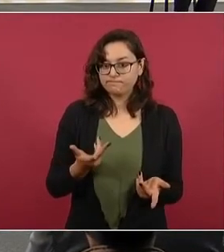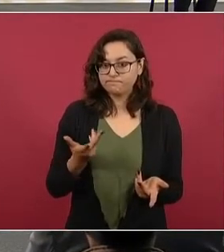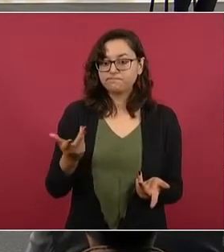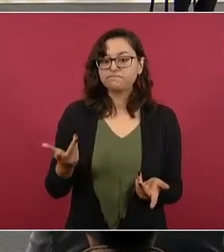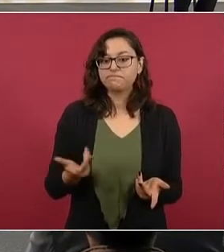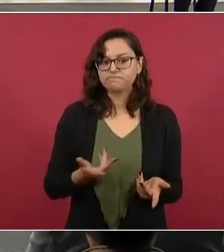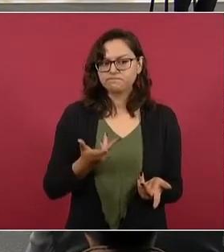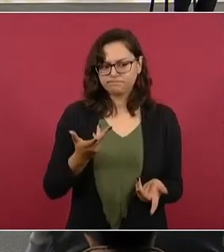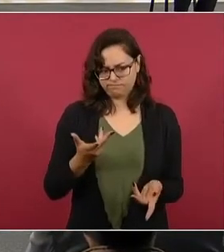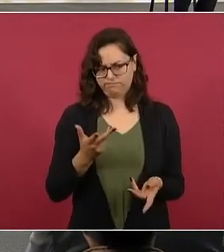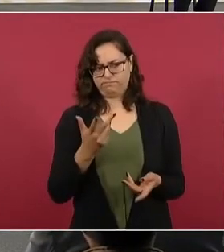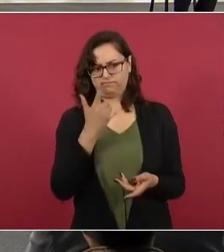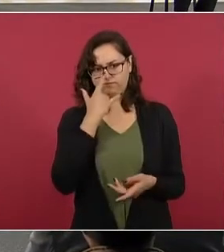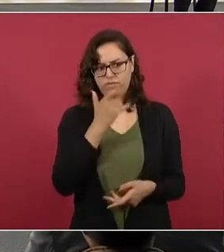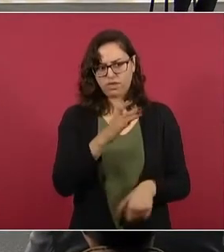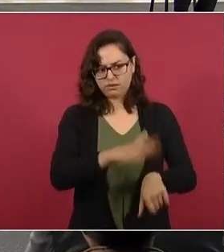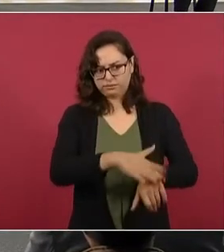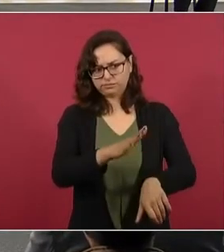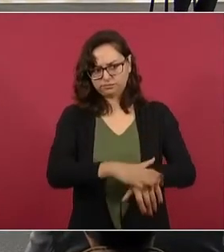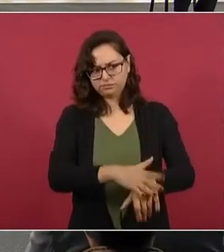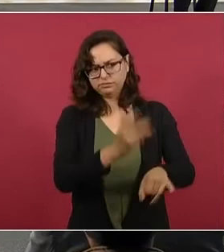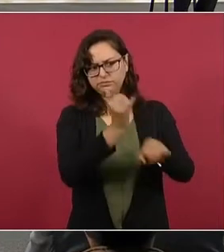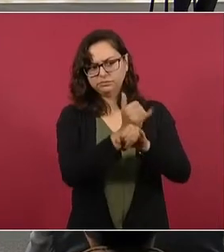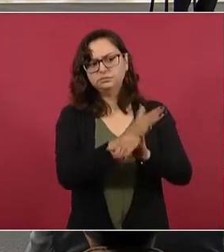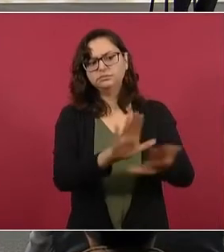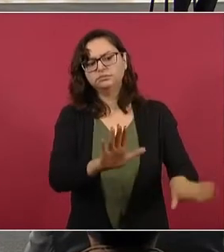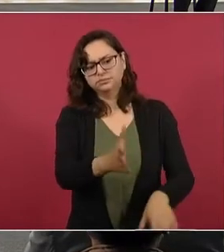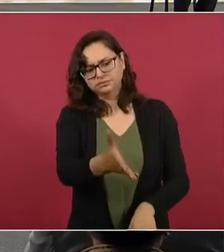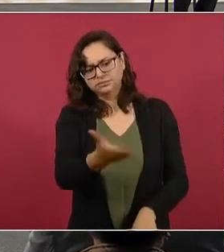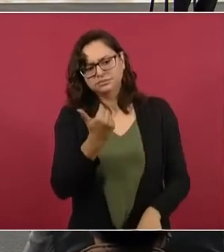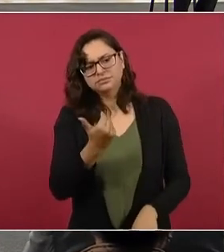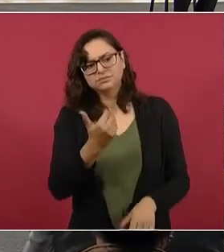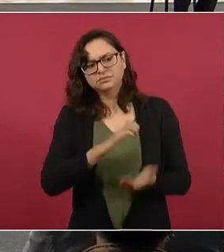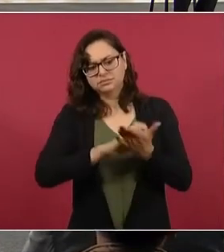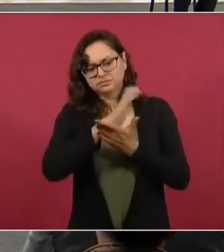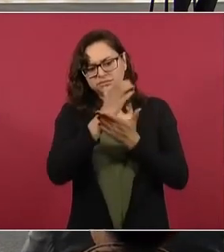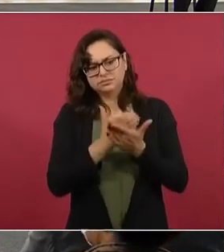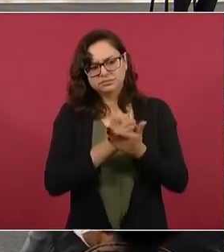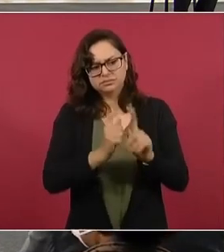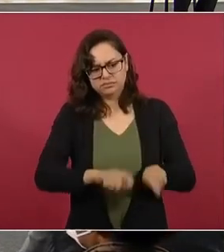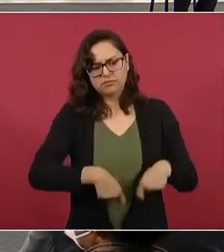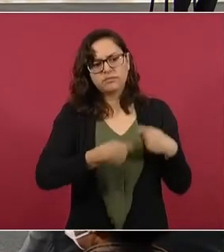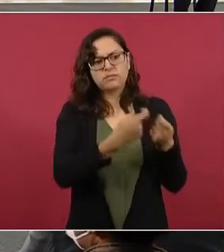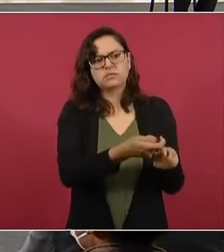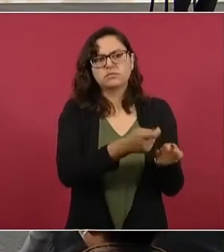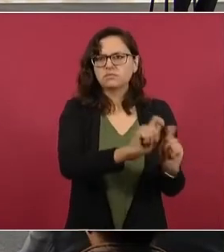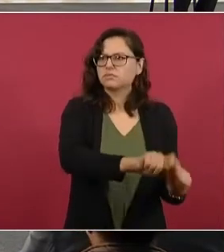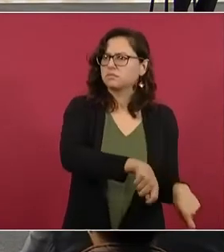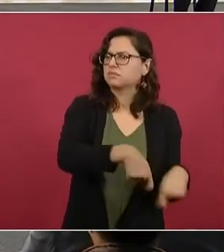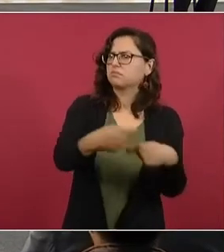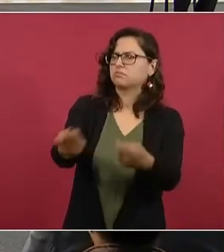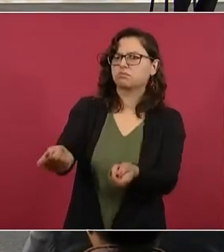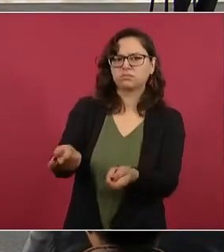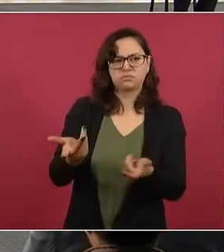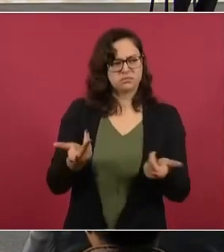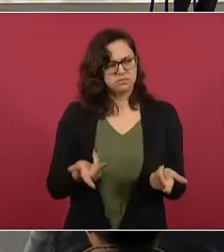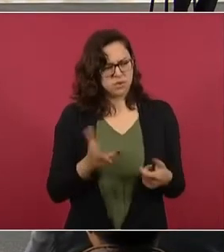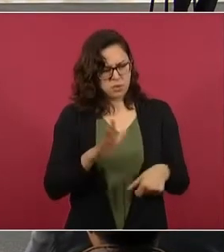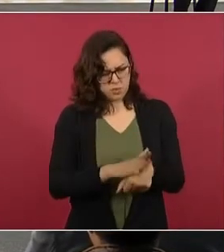solicitud de información del por qué se había entregado esa autorización.